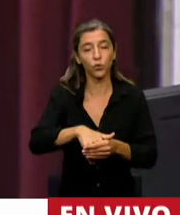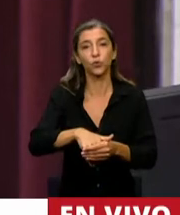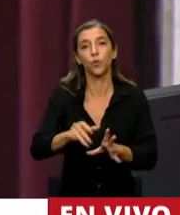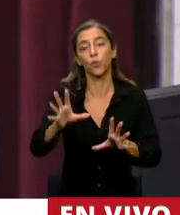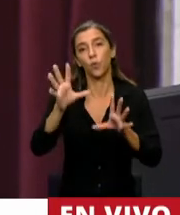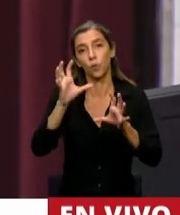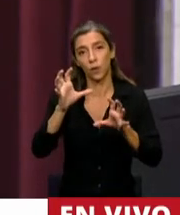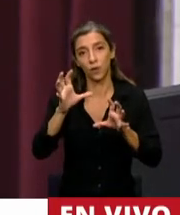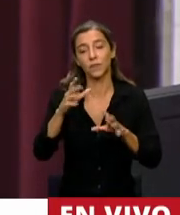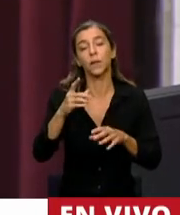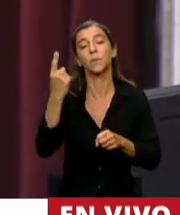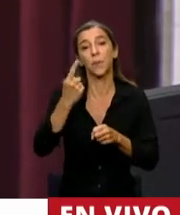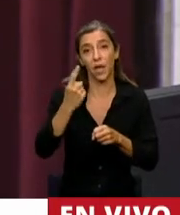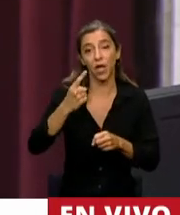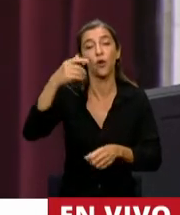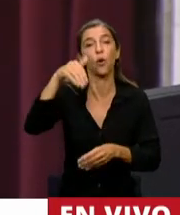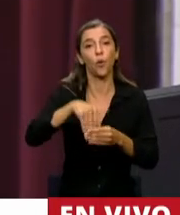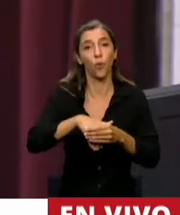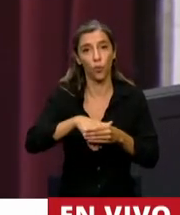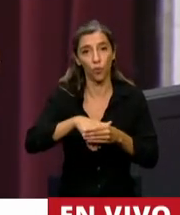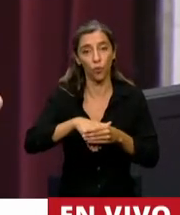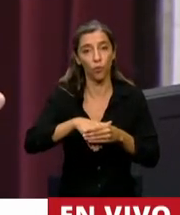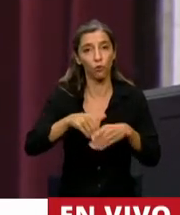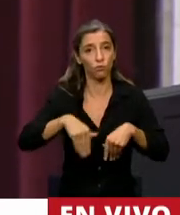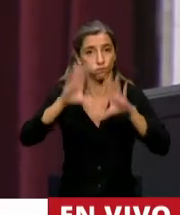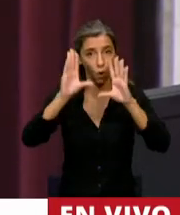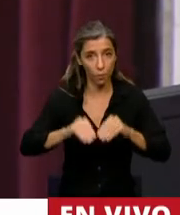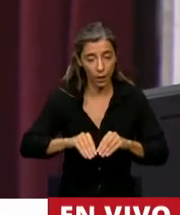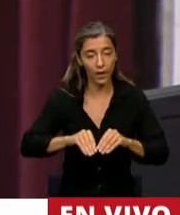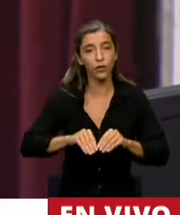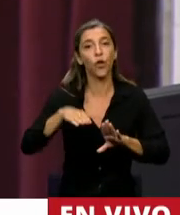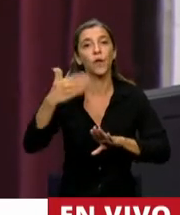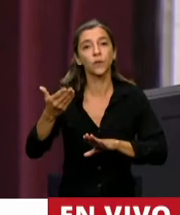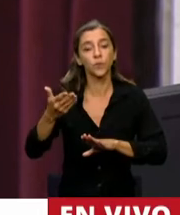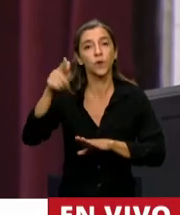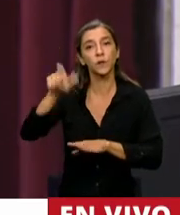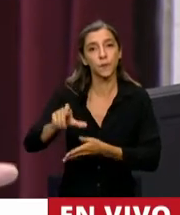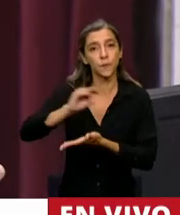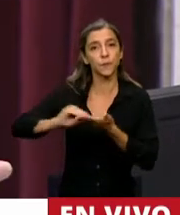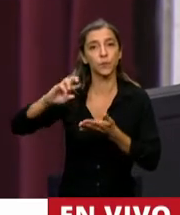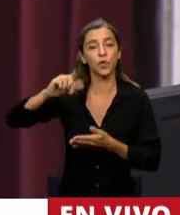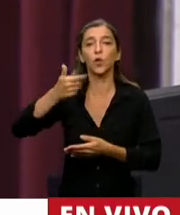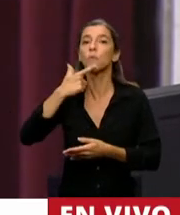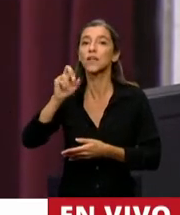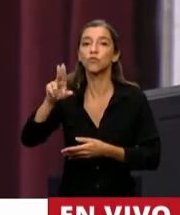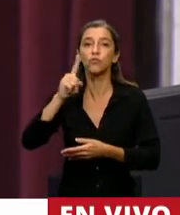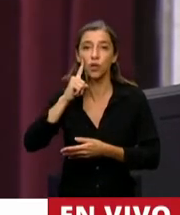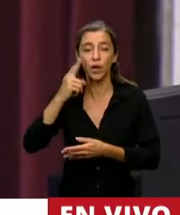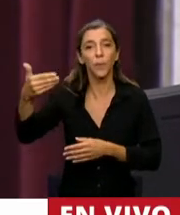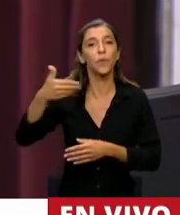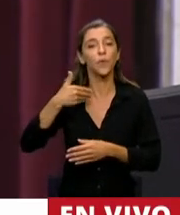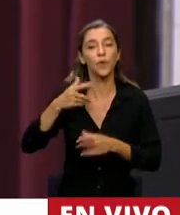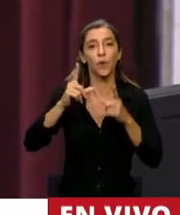votar primero en general y después por pedido del diputado Pastori, artículo 1 y artículo